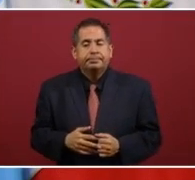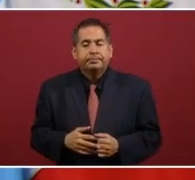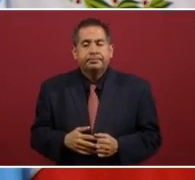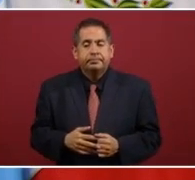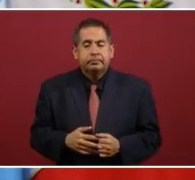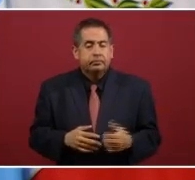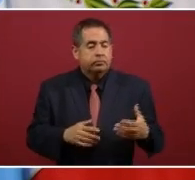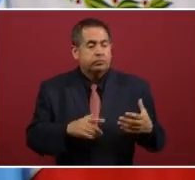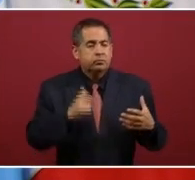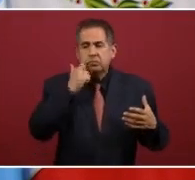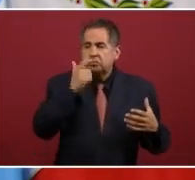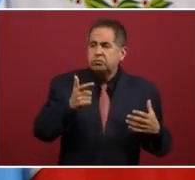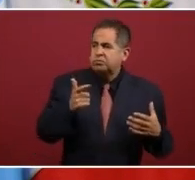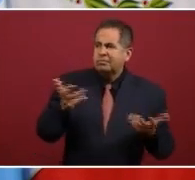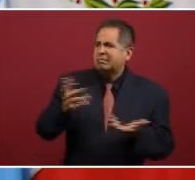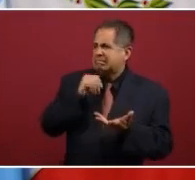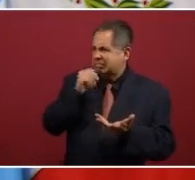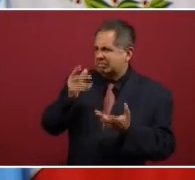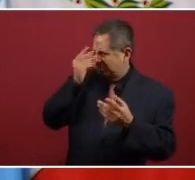no quieren que hagamos nada,